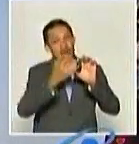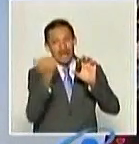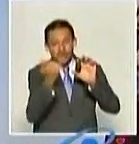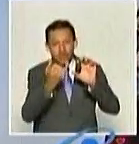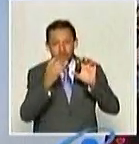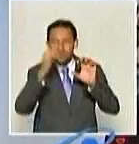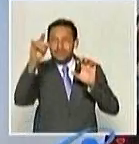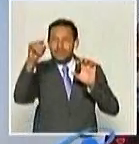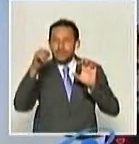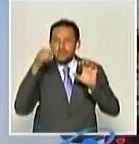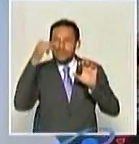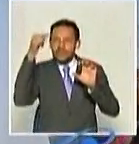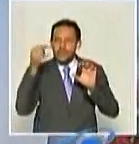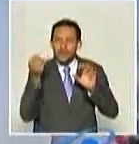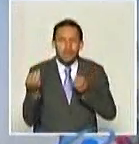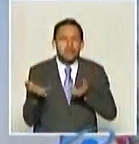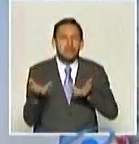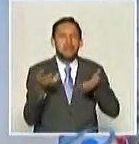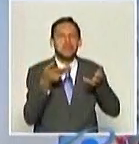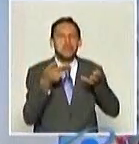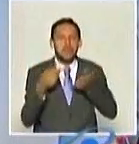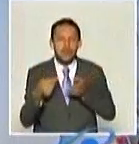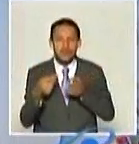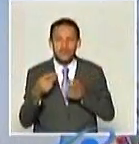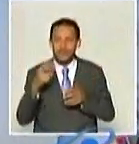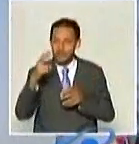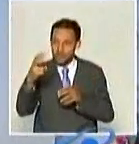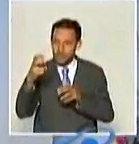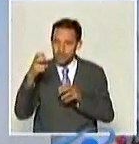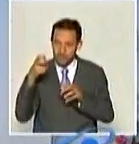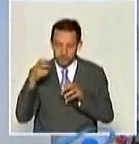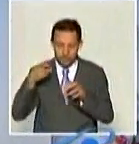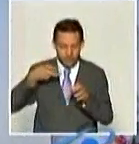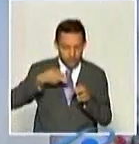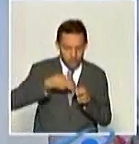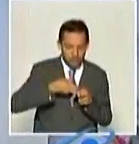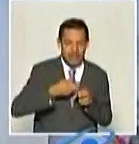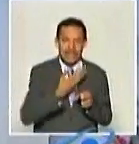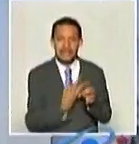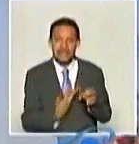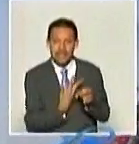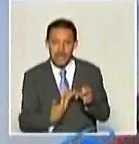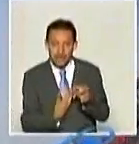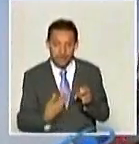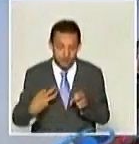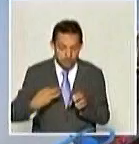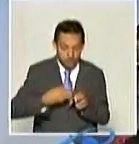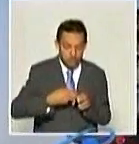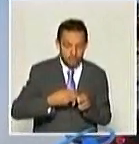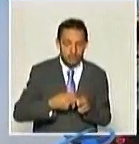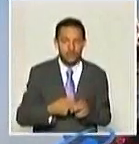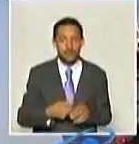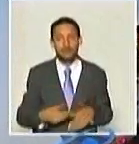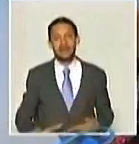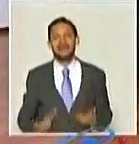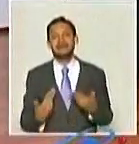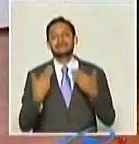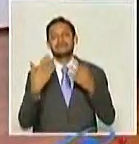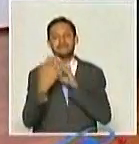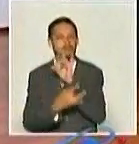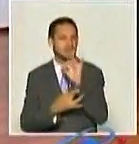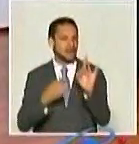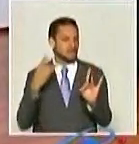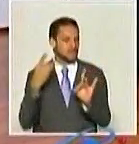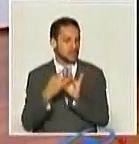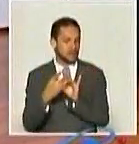esa plaqueta reviente en un 75 a 80%. O sea, tenemos una posibilidad muy alta de que